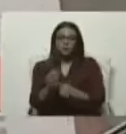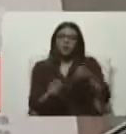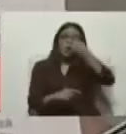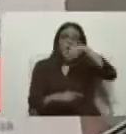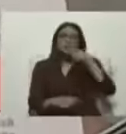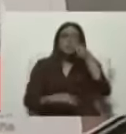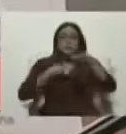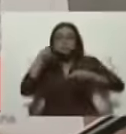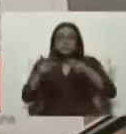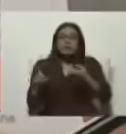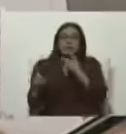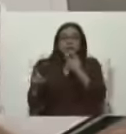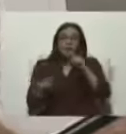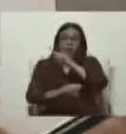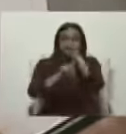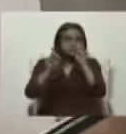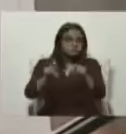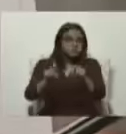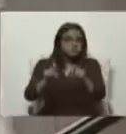English?